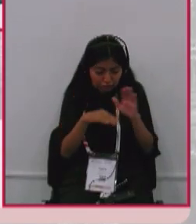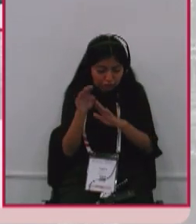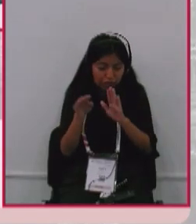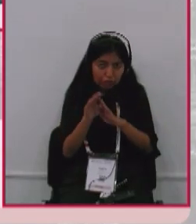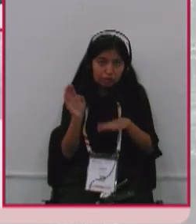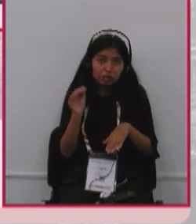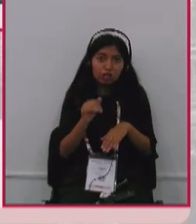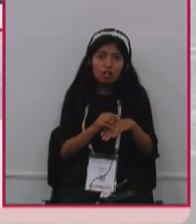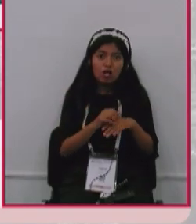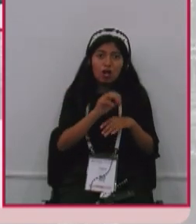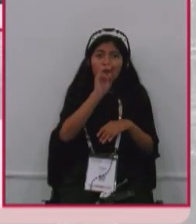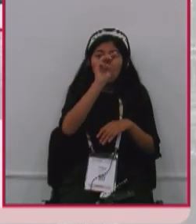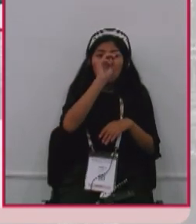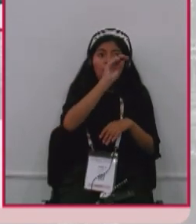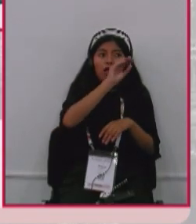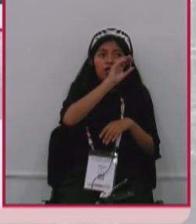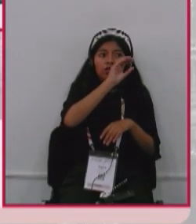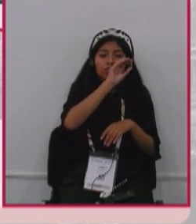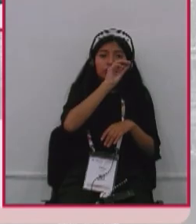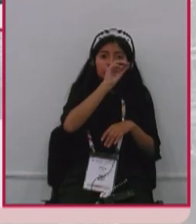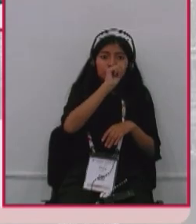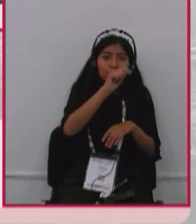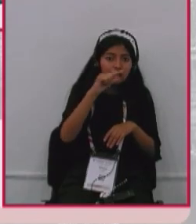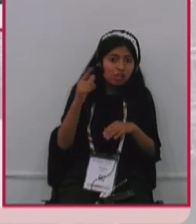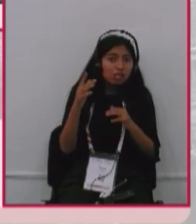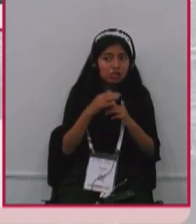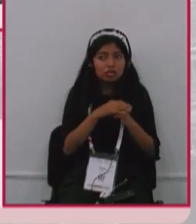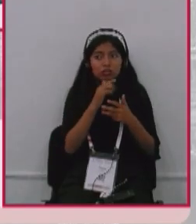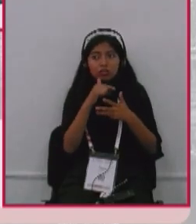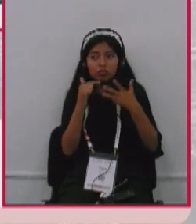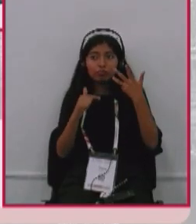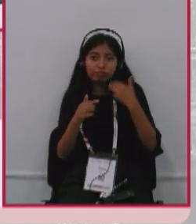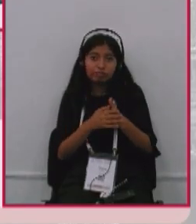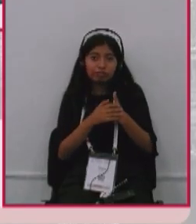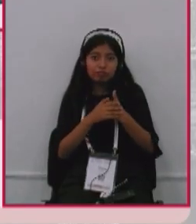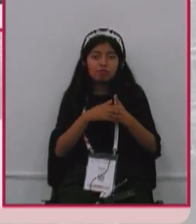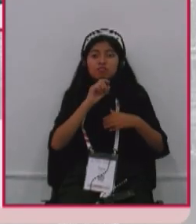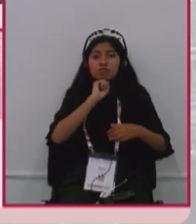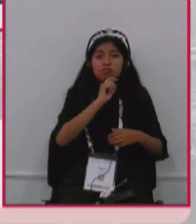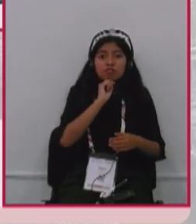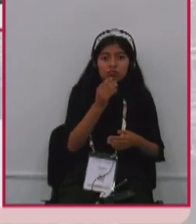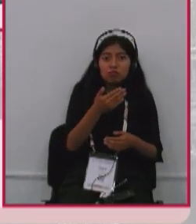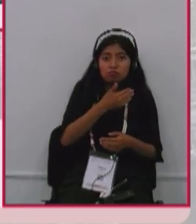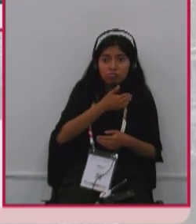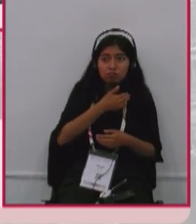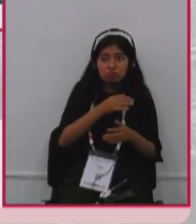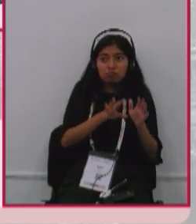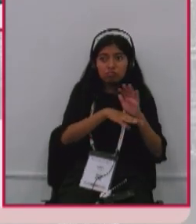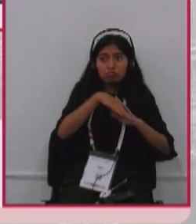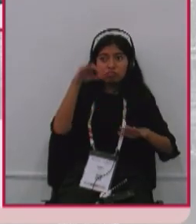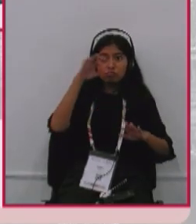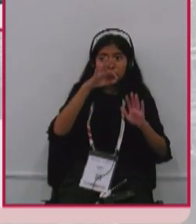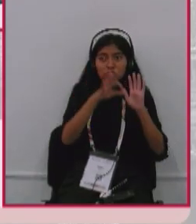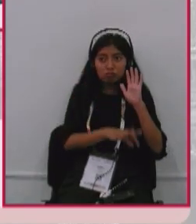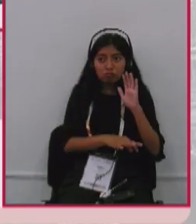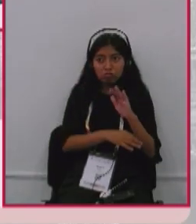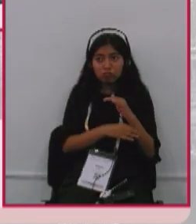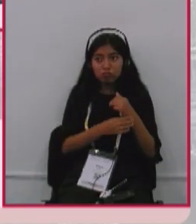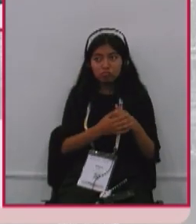disolución de mercurio y otros metales propios que van a salir cuando estamos hablando de una lixiviación